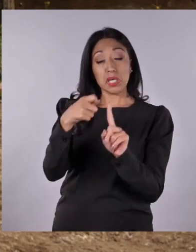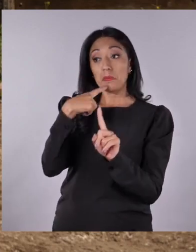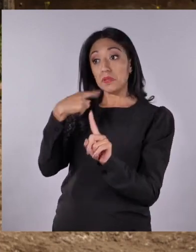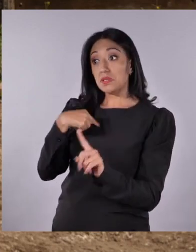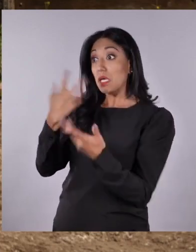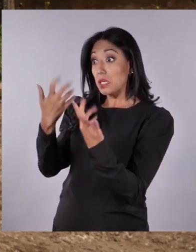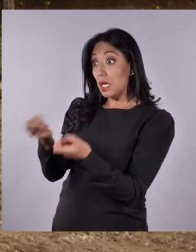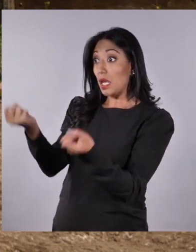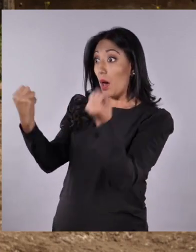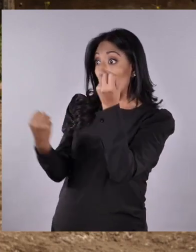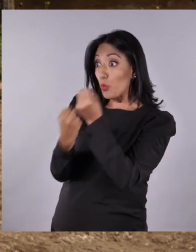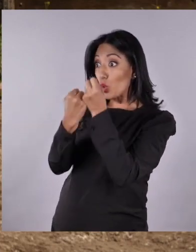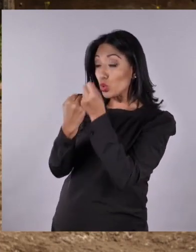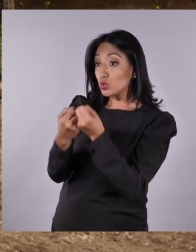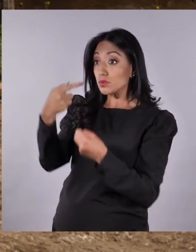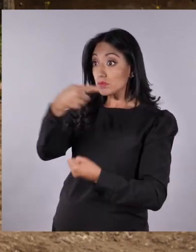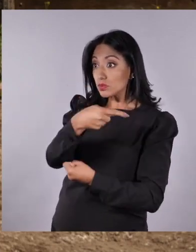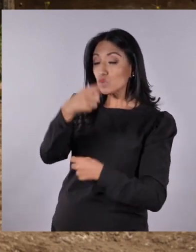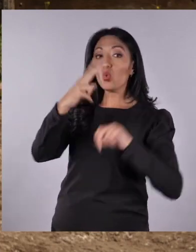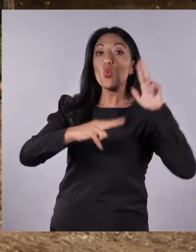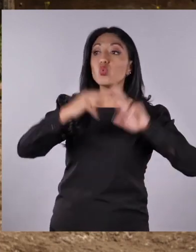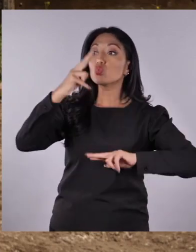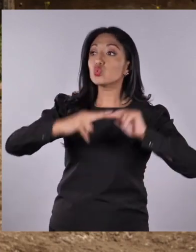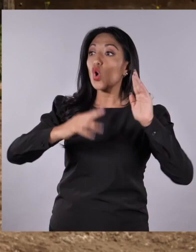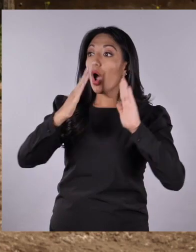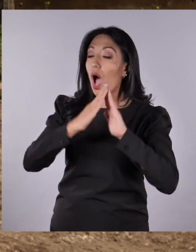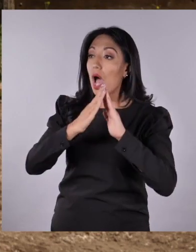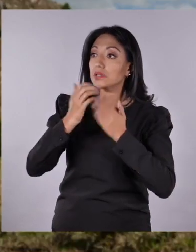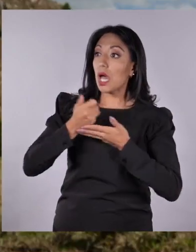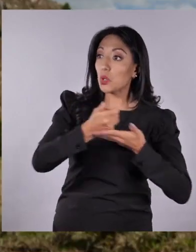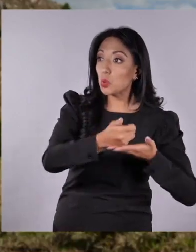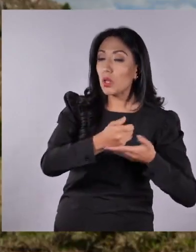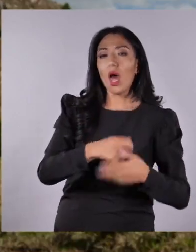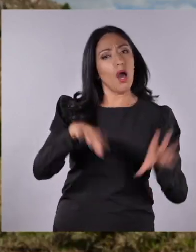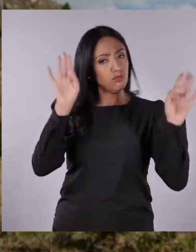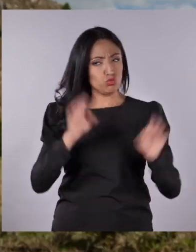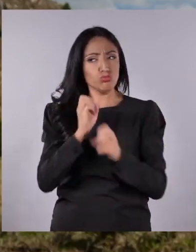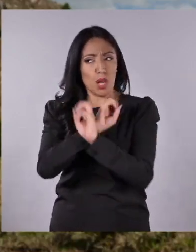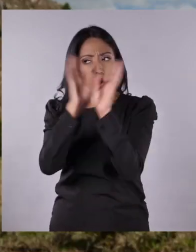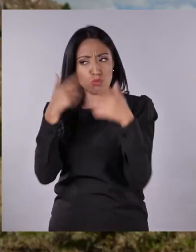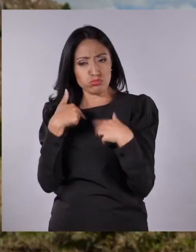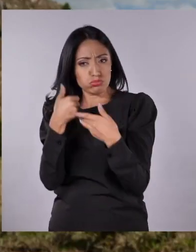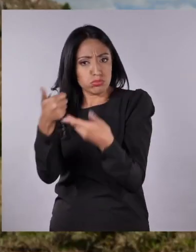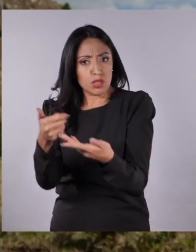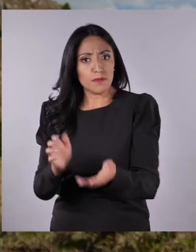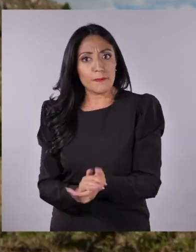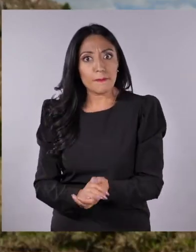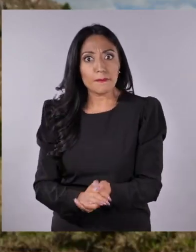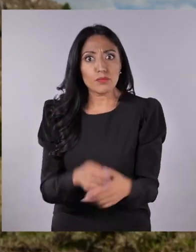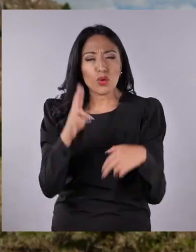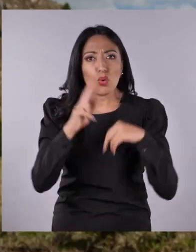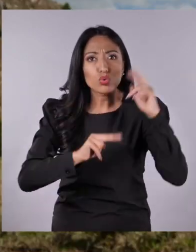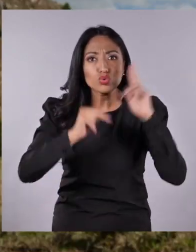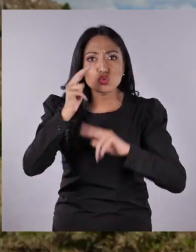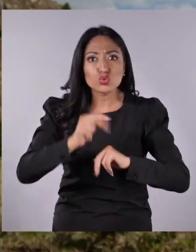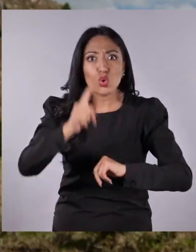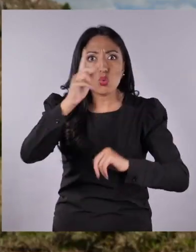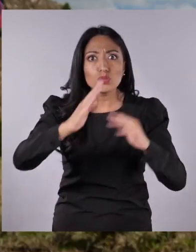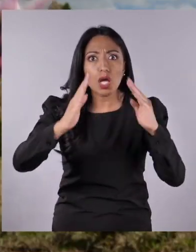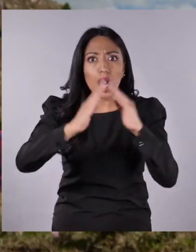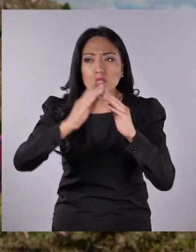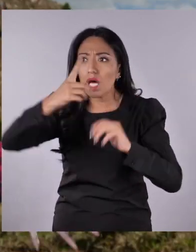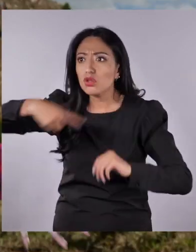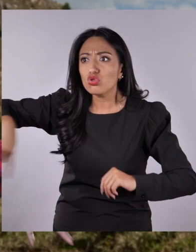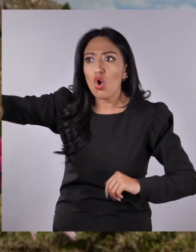queríamos unirnos a una minga para construir la casa de un vecino. ¡Y claro que quería! ¿Se imaginan construir una casa